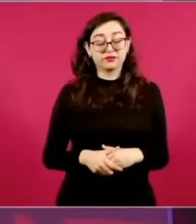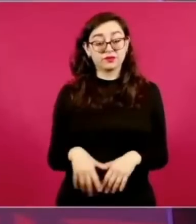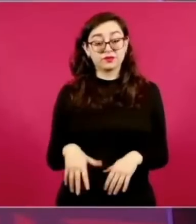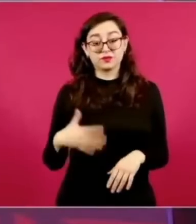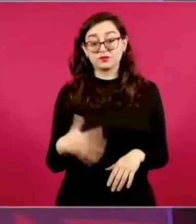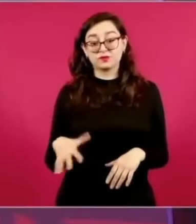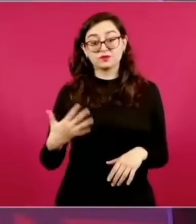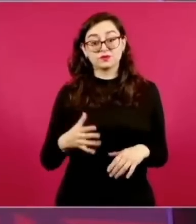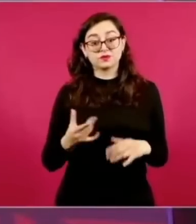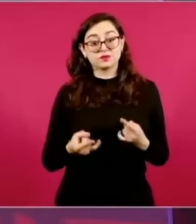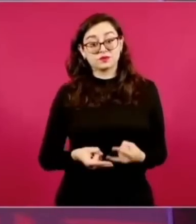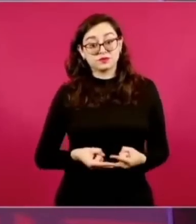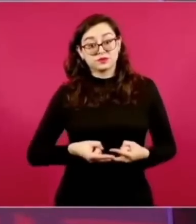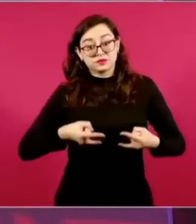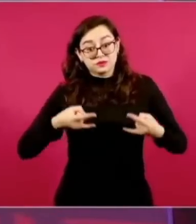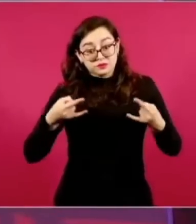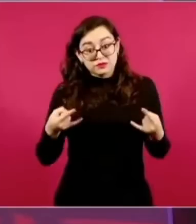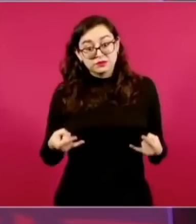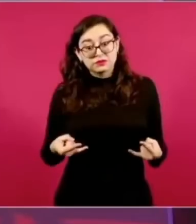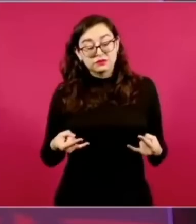historia